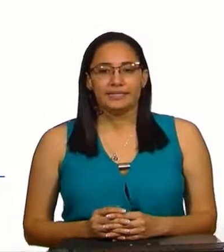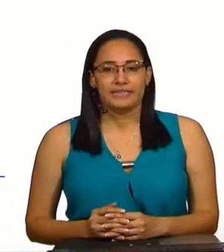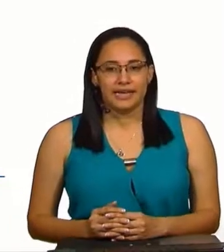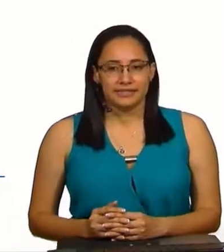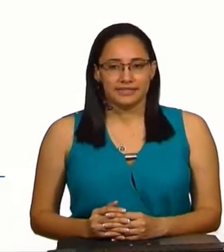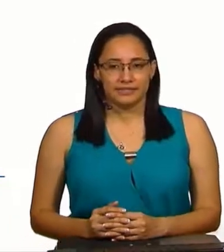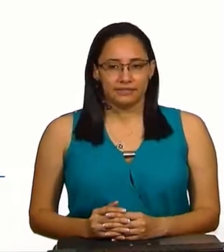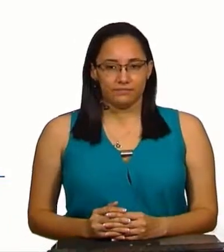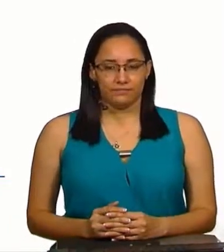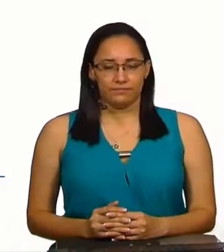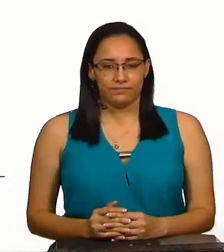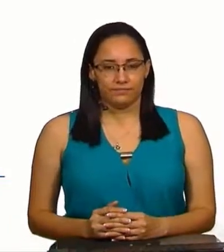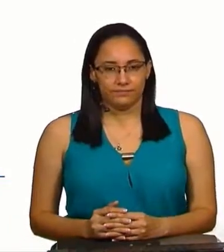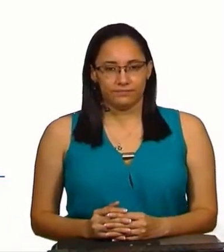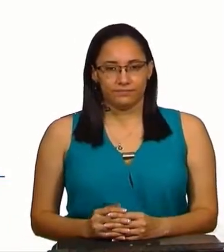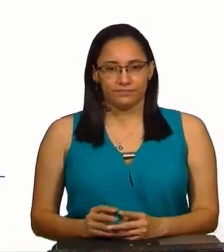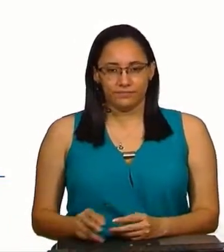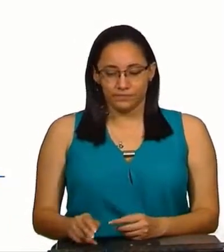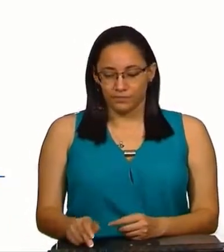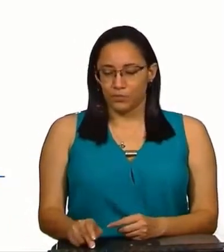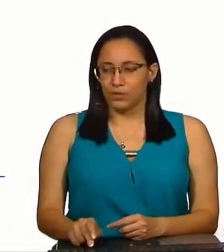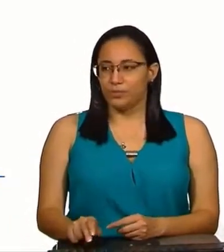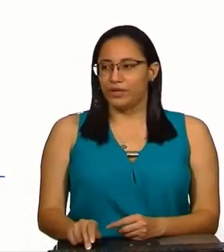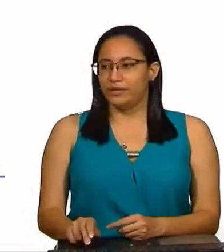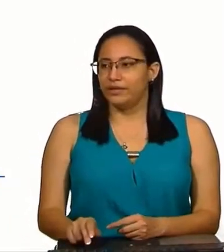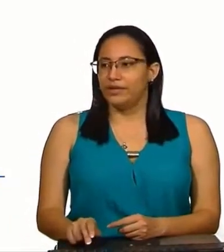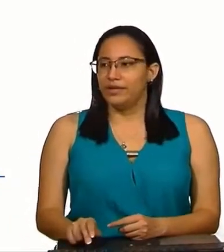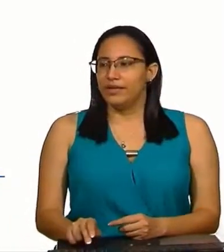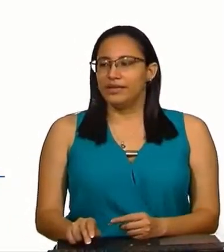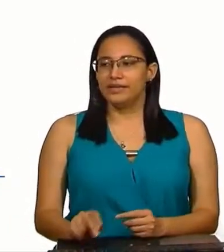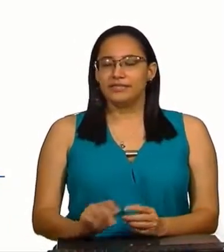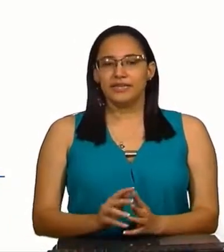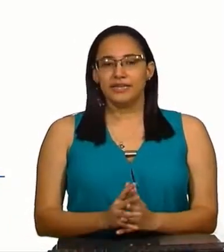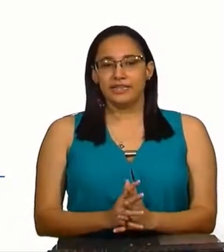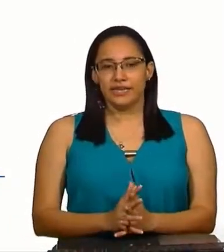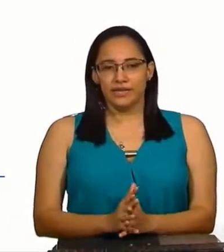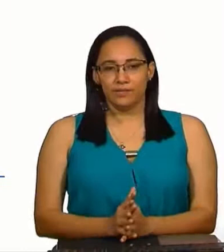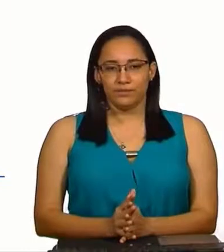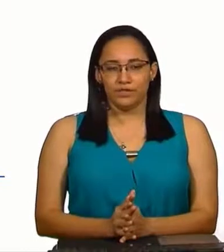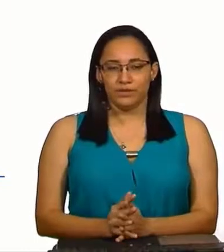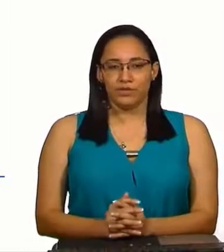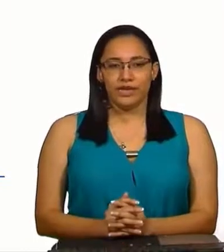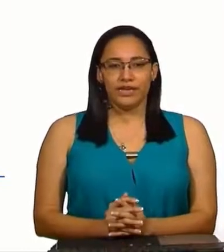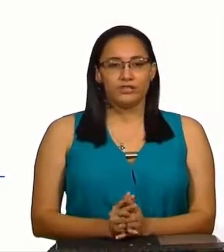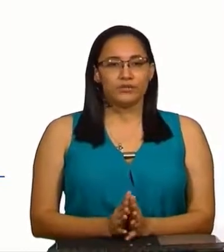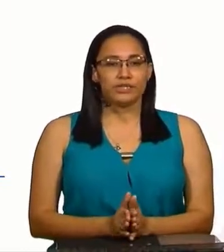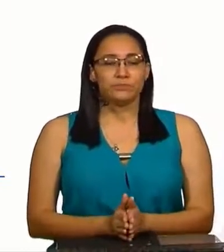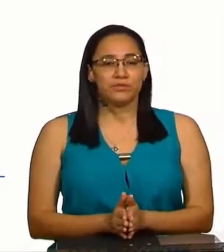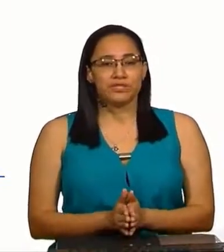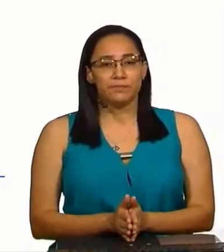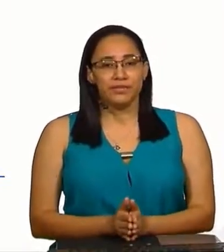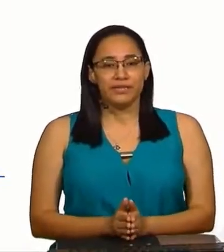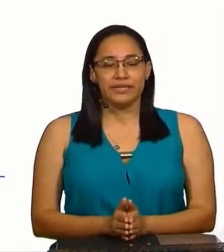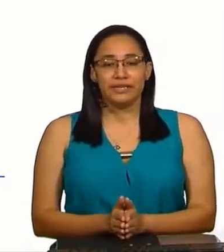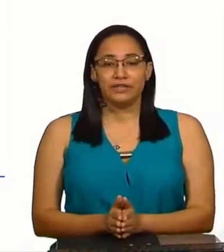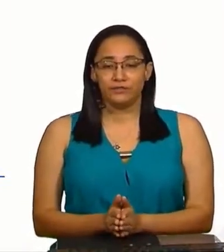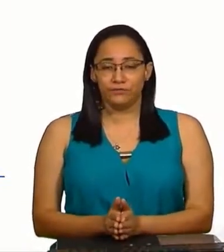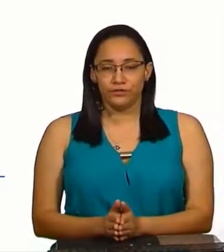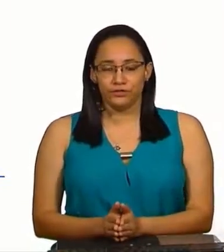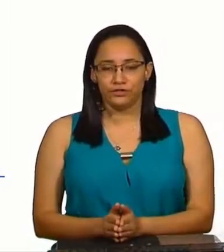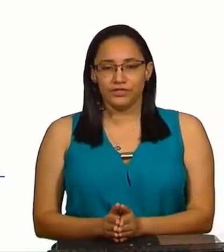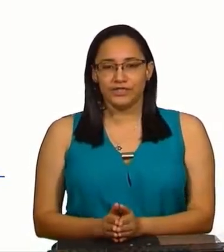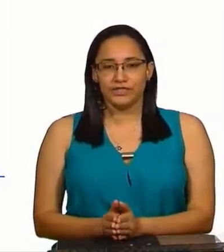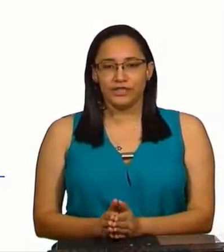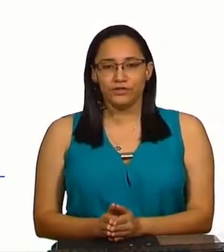He can dance. Muy bien. En el siguiente ejemplo tenemos ahí to express ability in